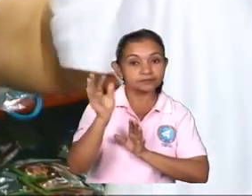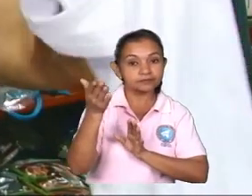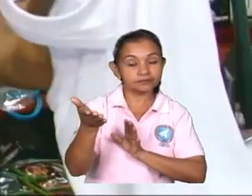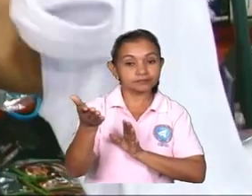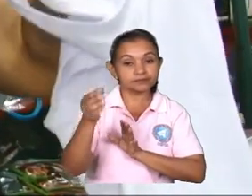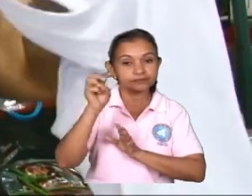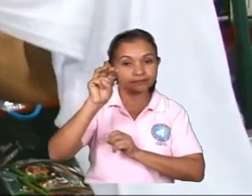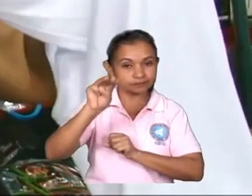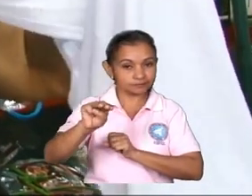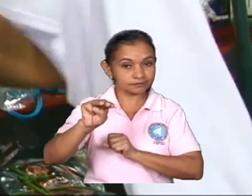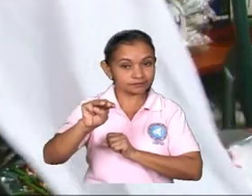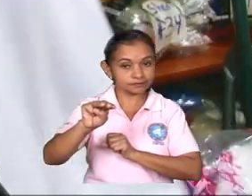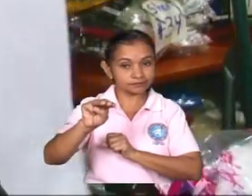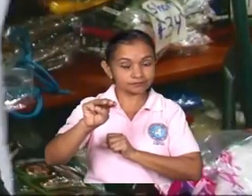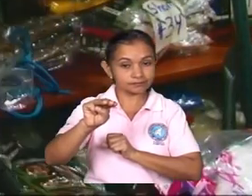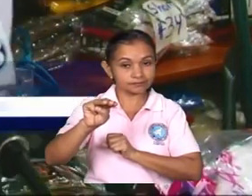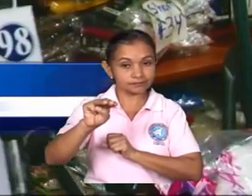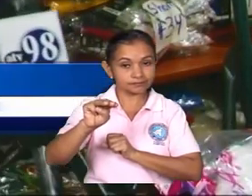una M.